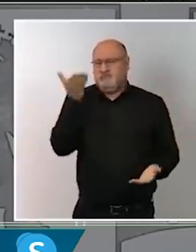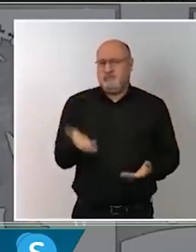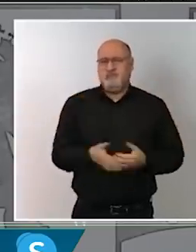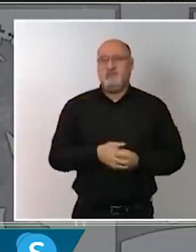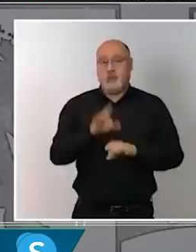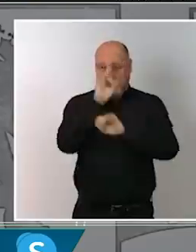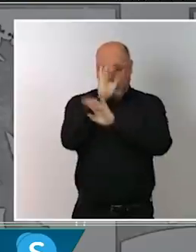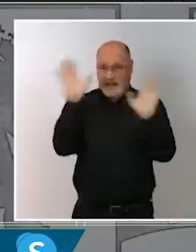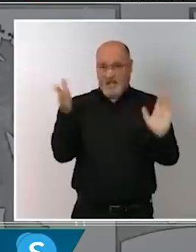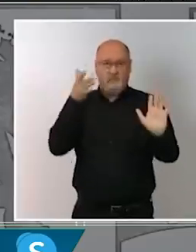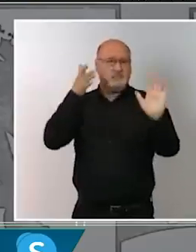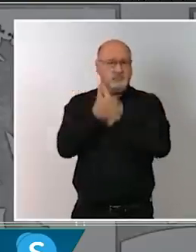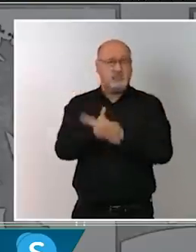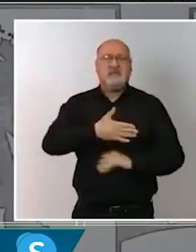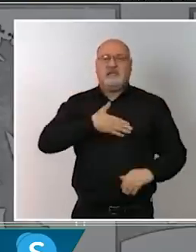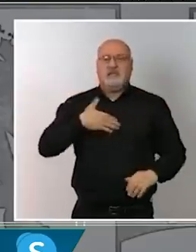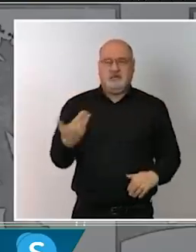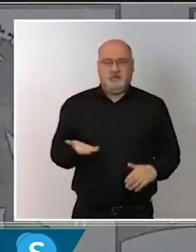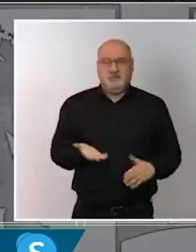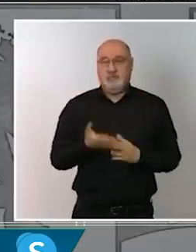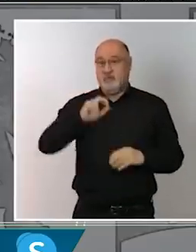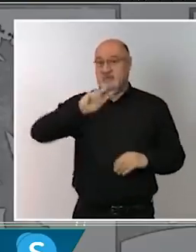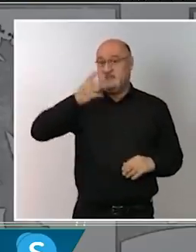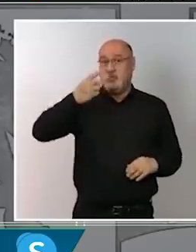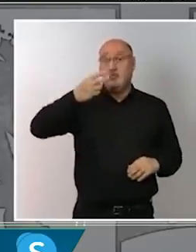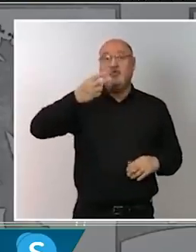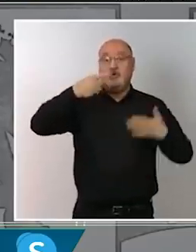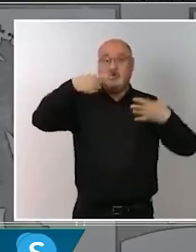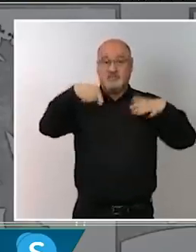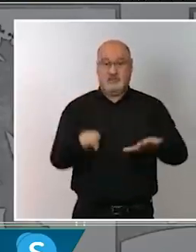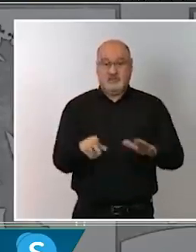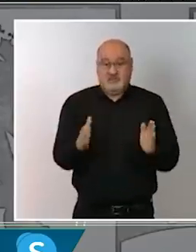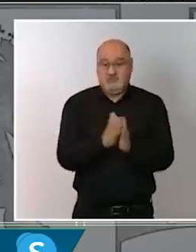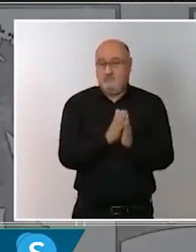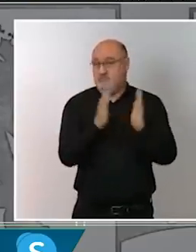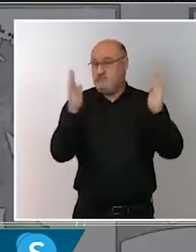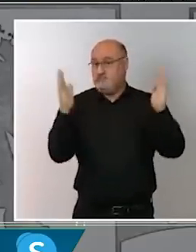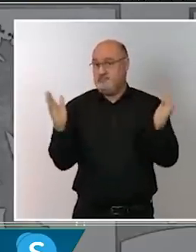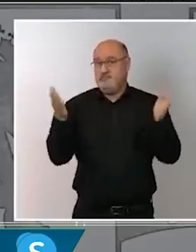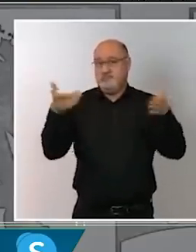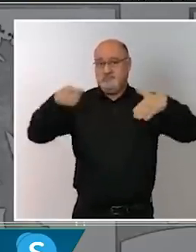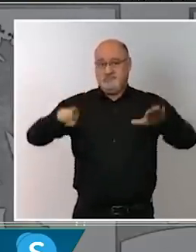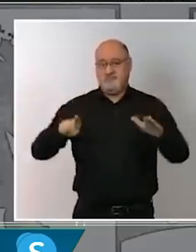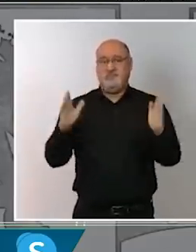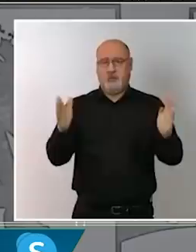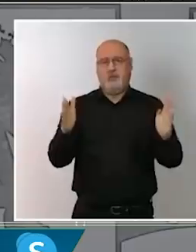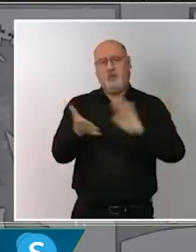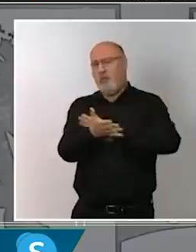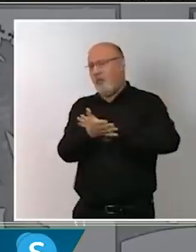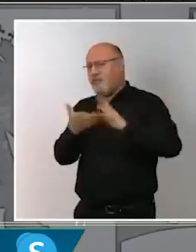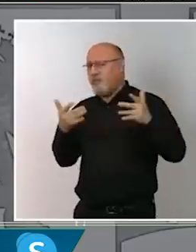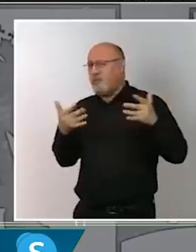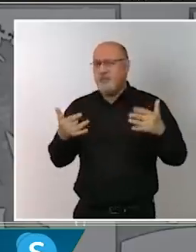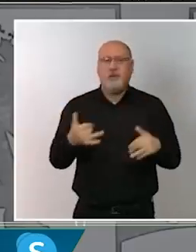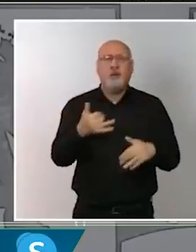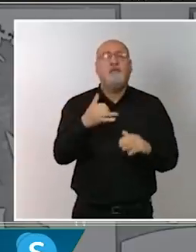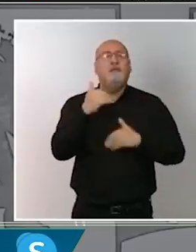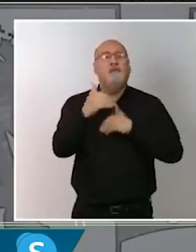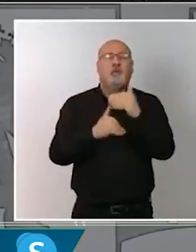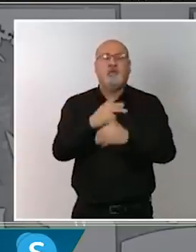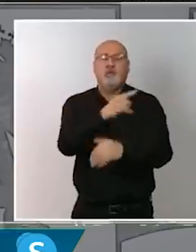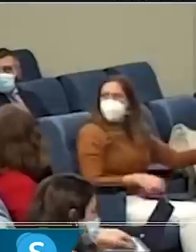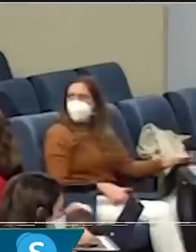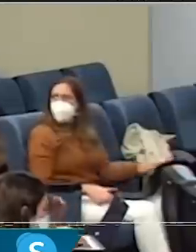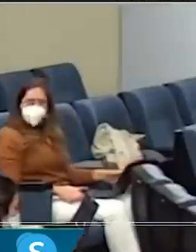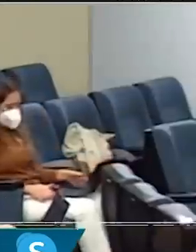200.000 personas, casi 250.000 que son demandantes de empleo no ocupados, nunca han tenido un empleo y no están registrados en esa estadística, que la gente